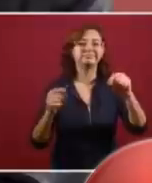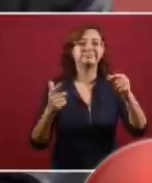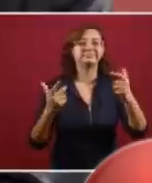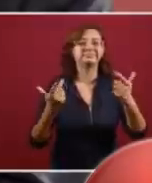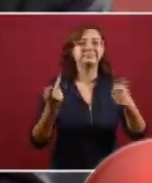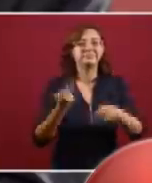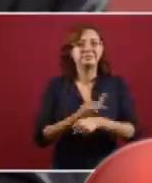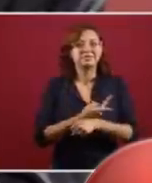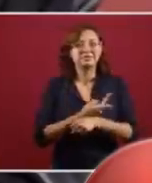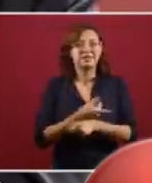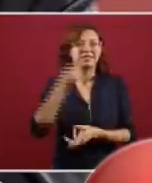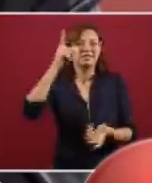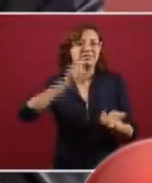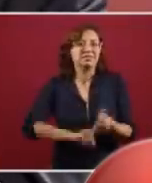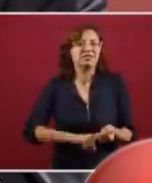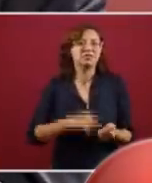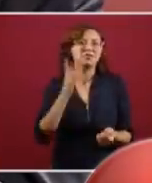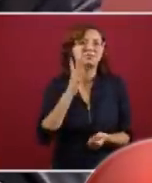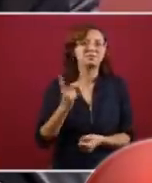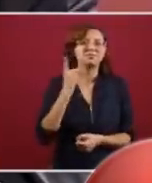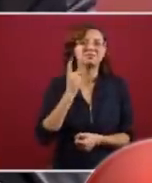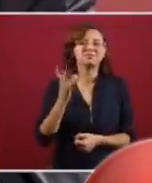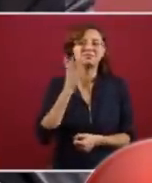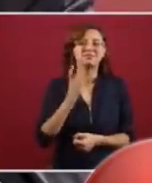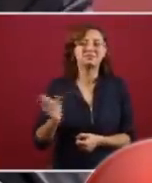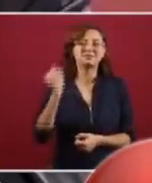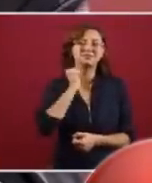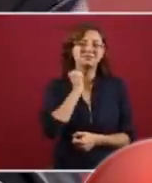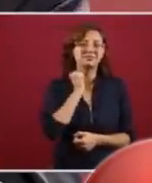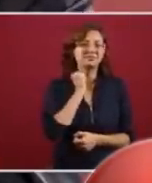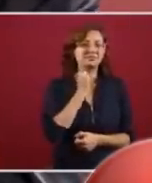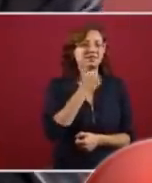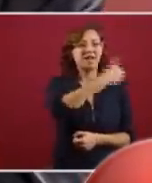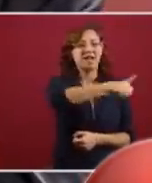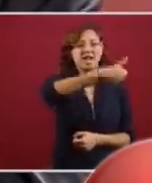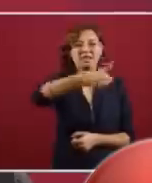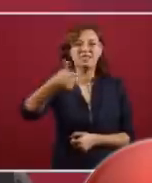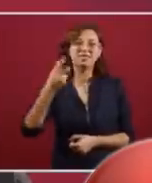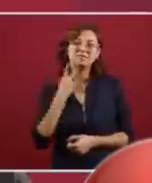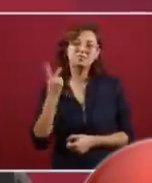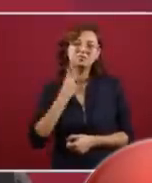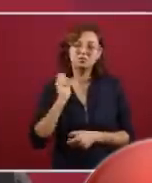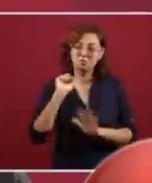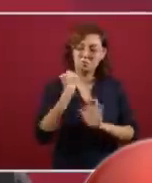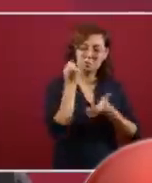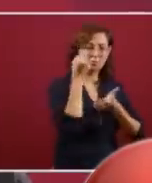asignar presupuesto a los diputados.